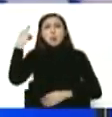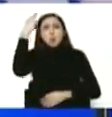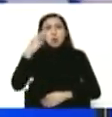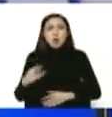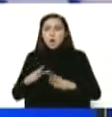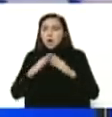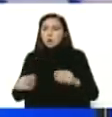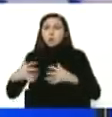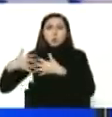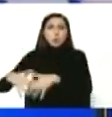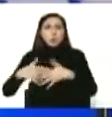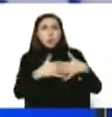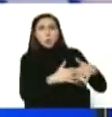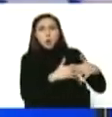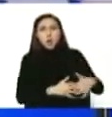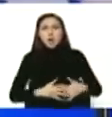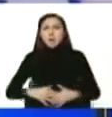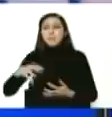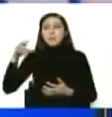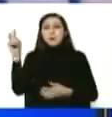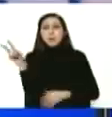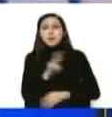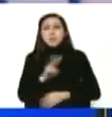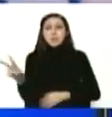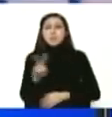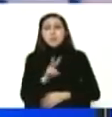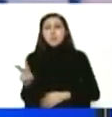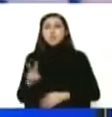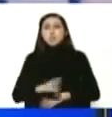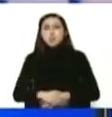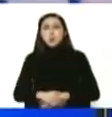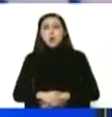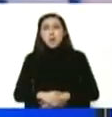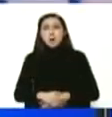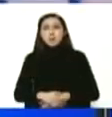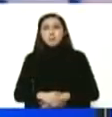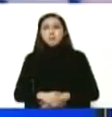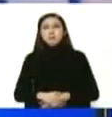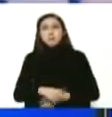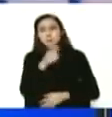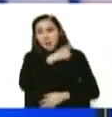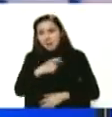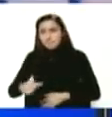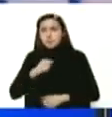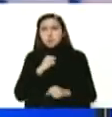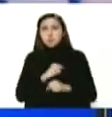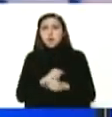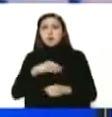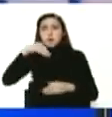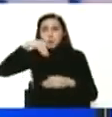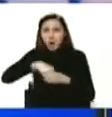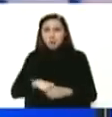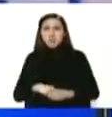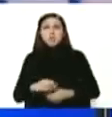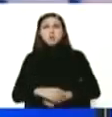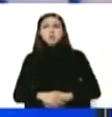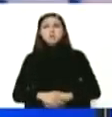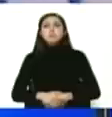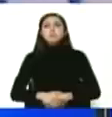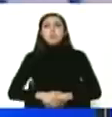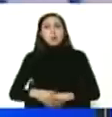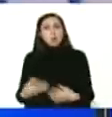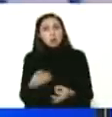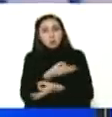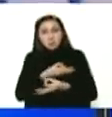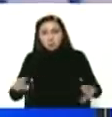todas las empresas del Estado, de todas las empresas en manos de la clase obrera, con objetividad.